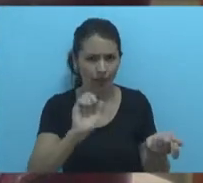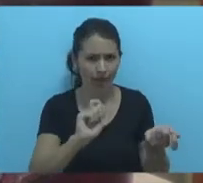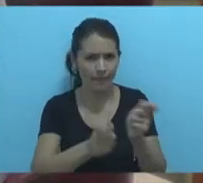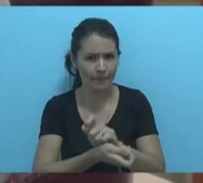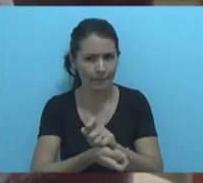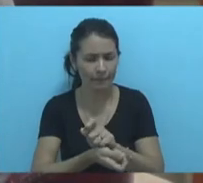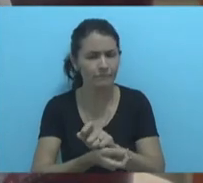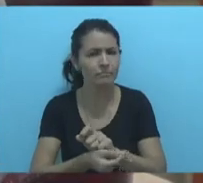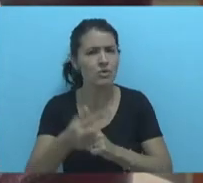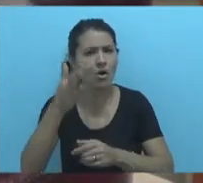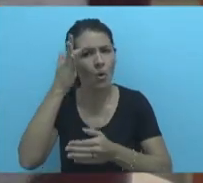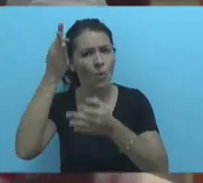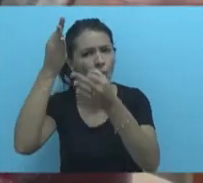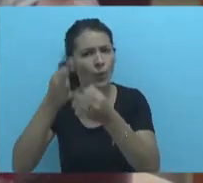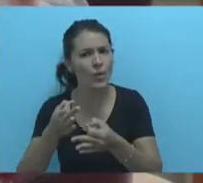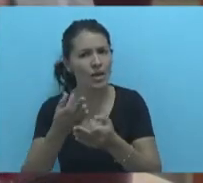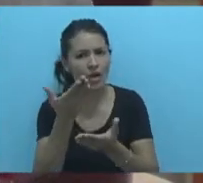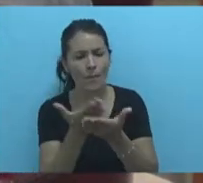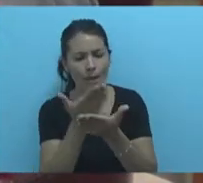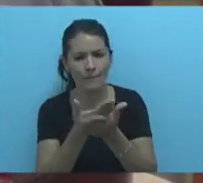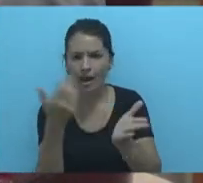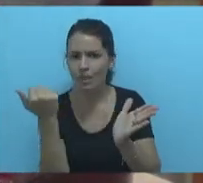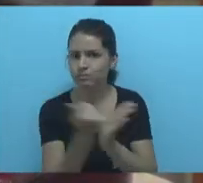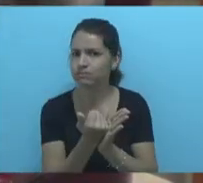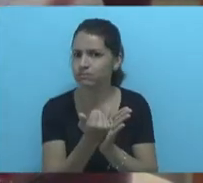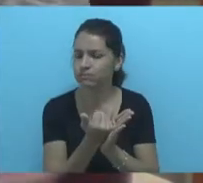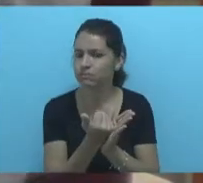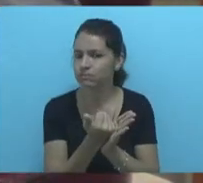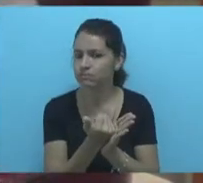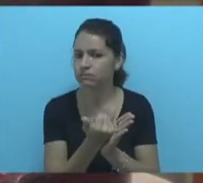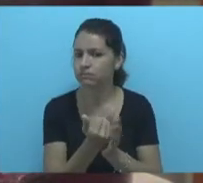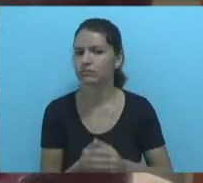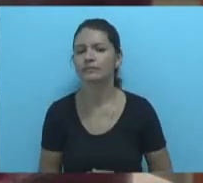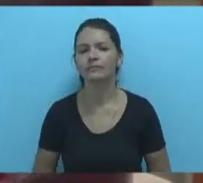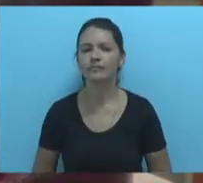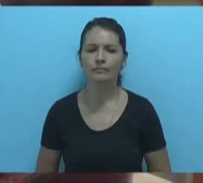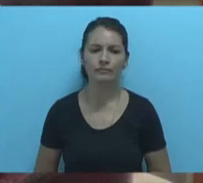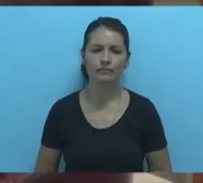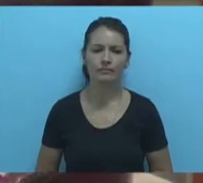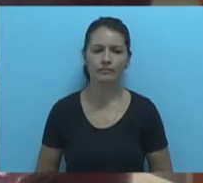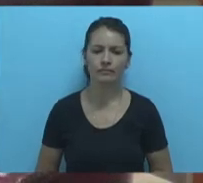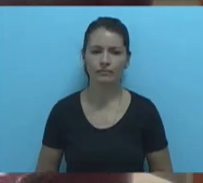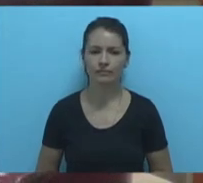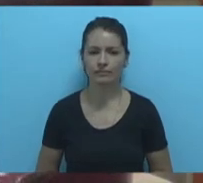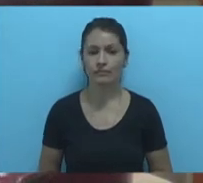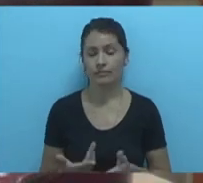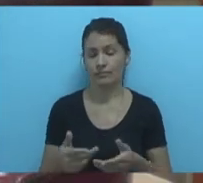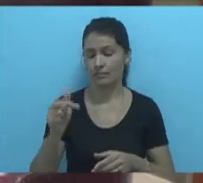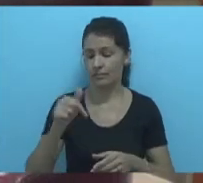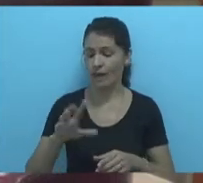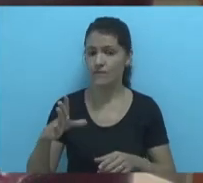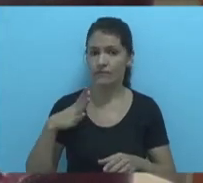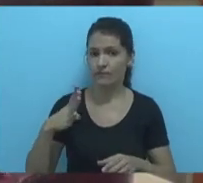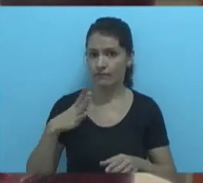completar mucha experiencia de hoy, estas las que conozco. Sé que hay muchísimas ciudades de nuestro país y de Latinoamérica, porque esto no es un fenómeno